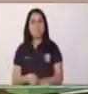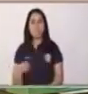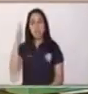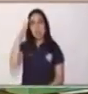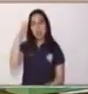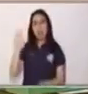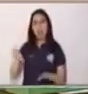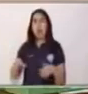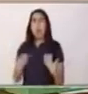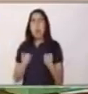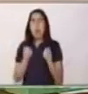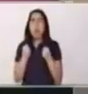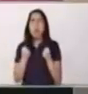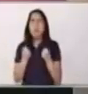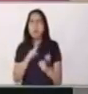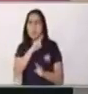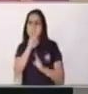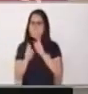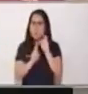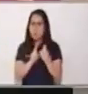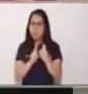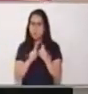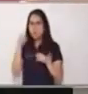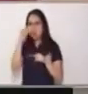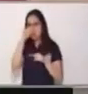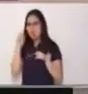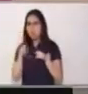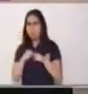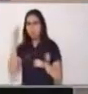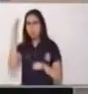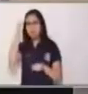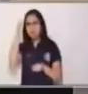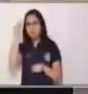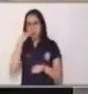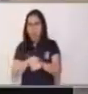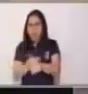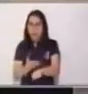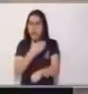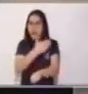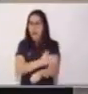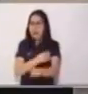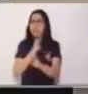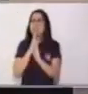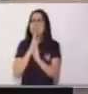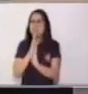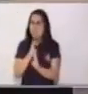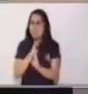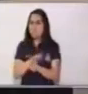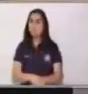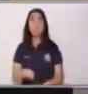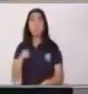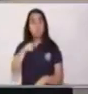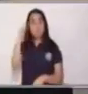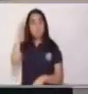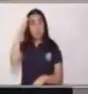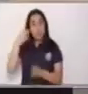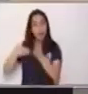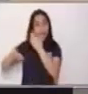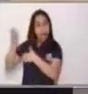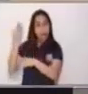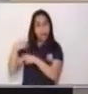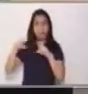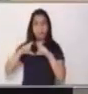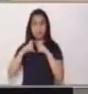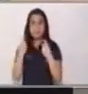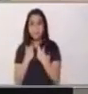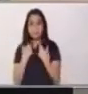formulación de las preguntas y la anticipación, ¿te recuerdas en la clase anterior? Nosotros